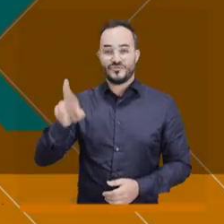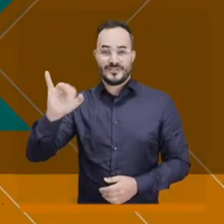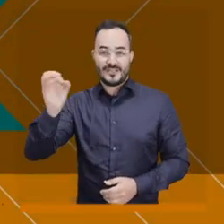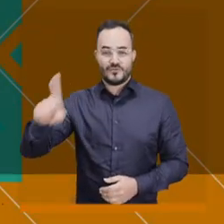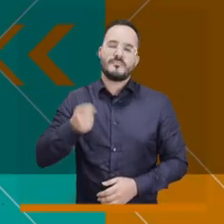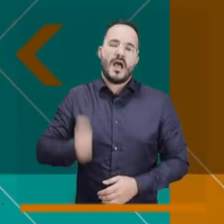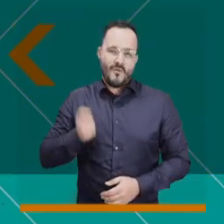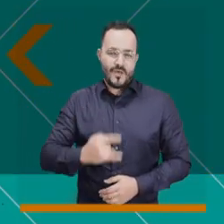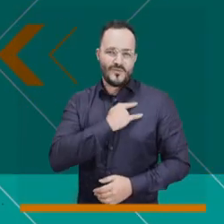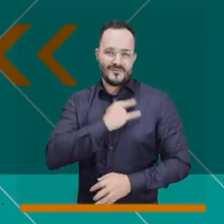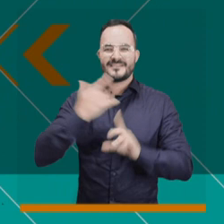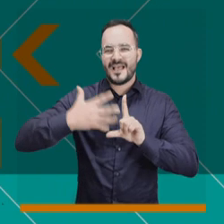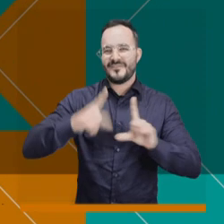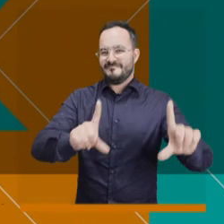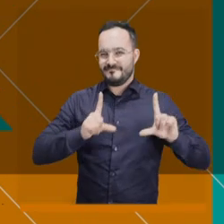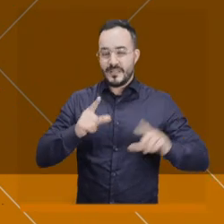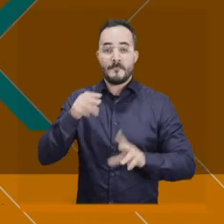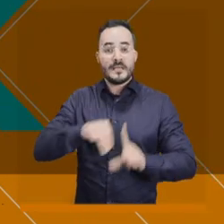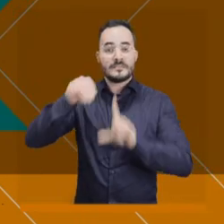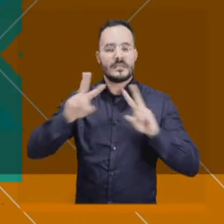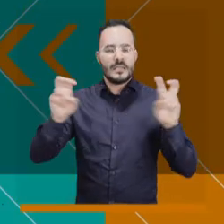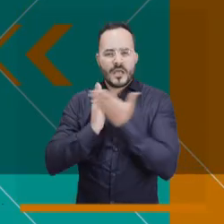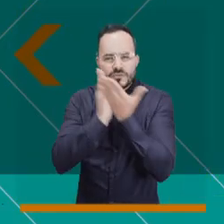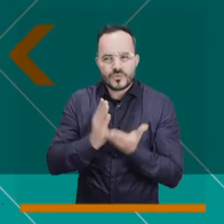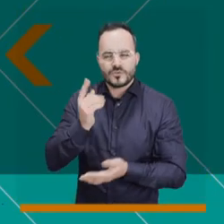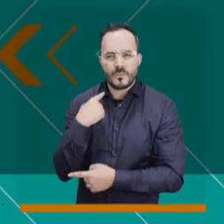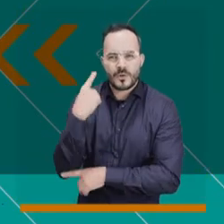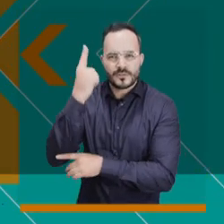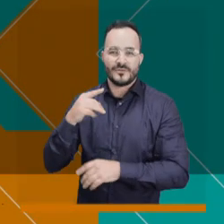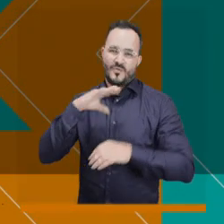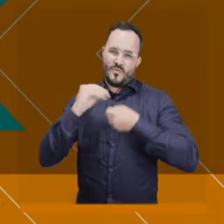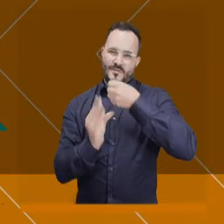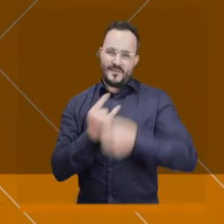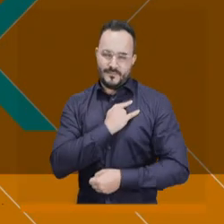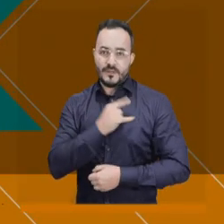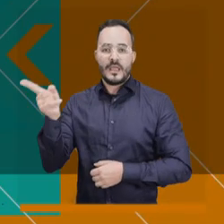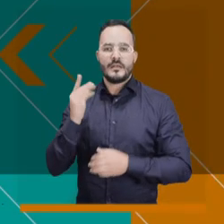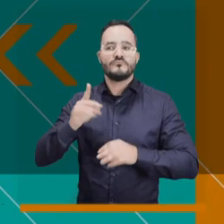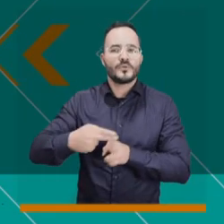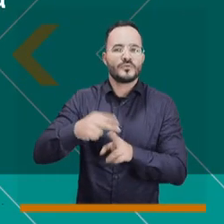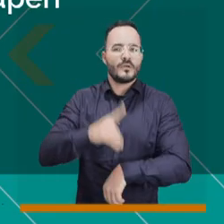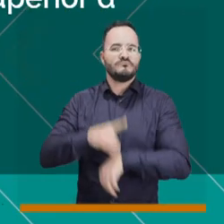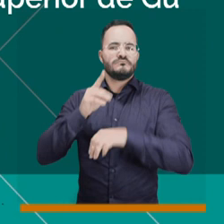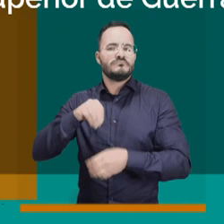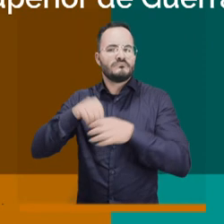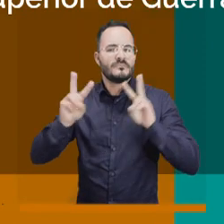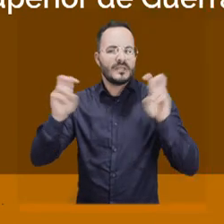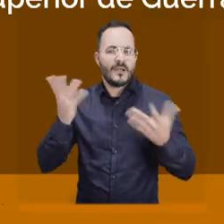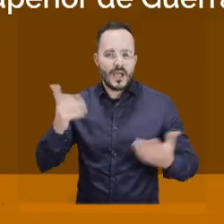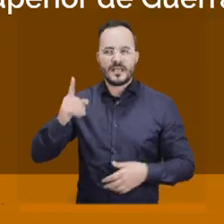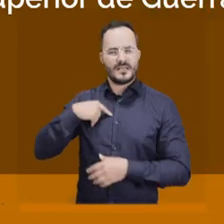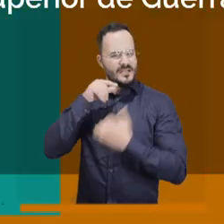Carlos Ríos Puerta es abogado de la Universidad de AFIT, magíster en Estudios Políticos de la UPB y candidato a magíster en Seguridad y Defensa